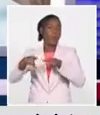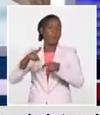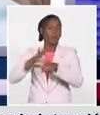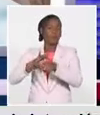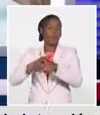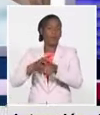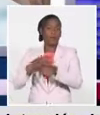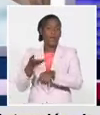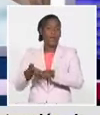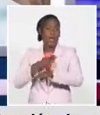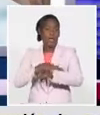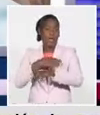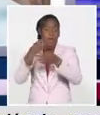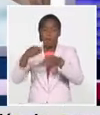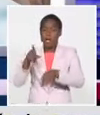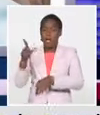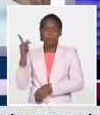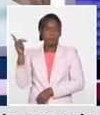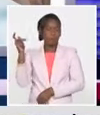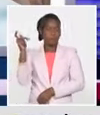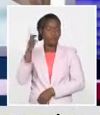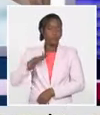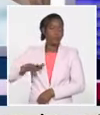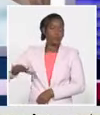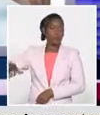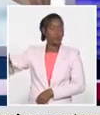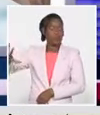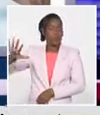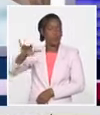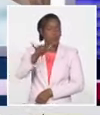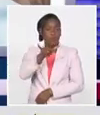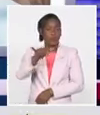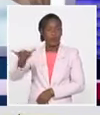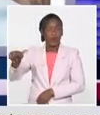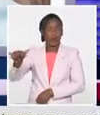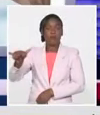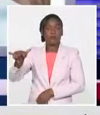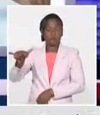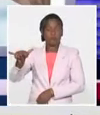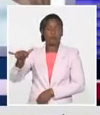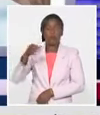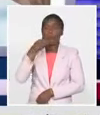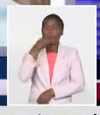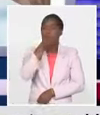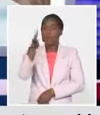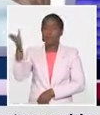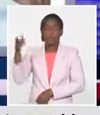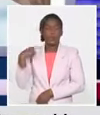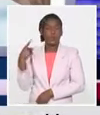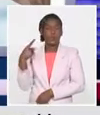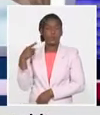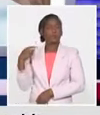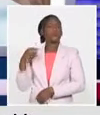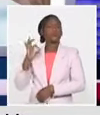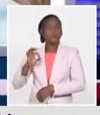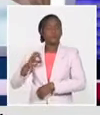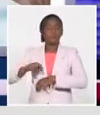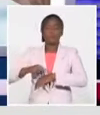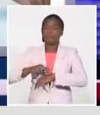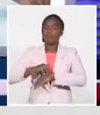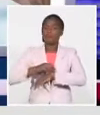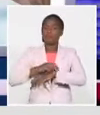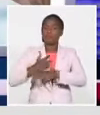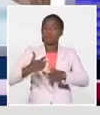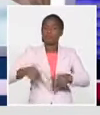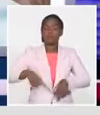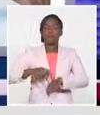candidatos, estas vacunas. Nosotros, por lo tanto, podemos llevar a la montaña manteniendo una temperatura